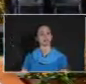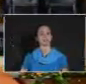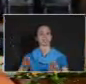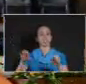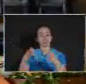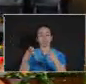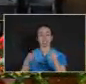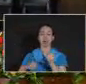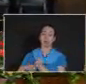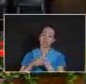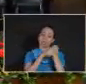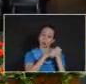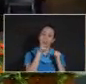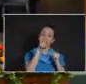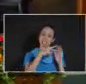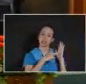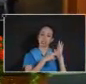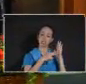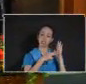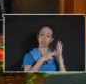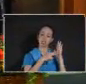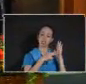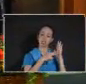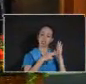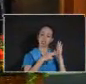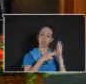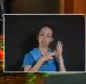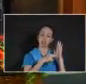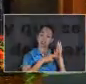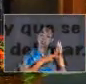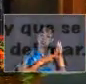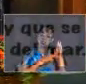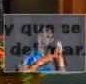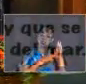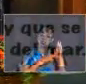basándome en este versículo, Mateo capítulo 16,